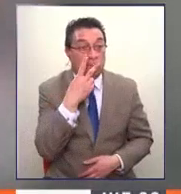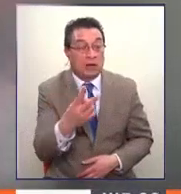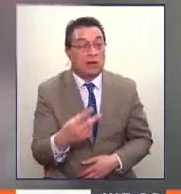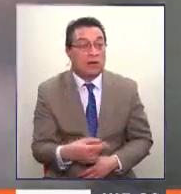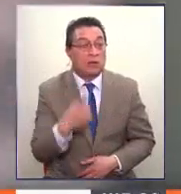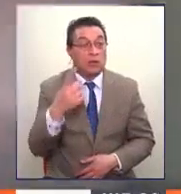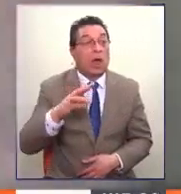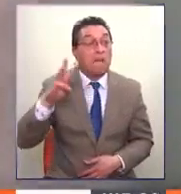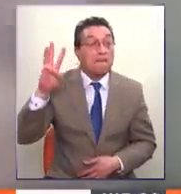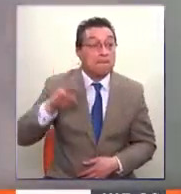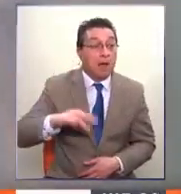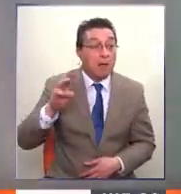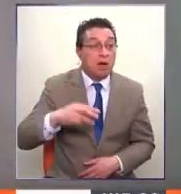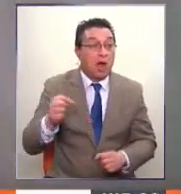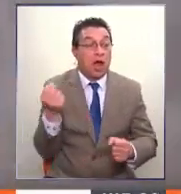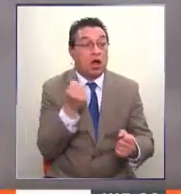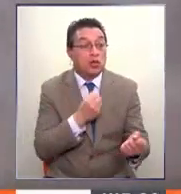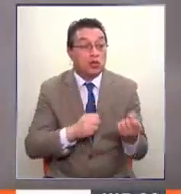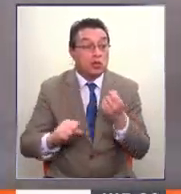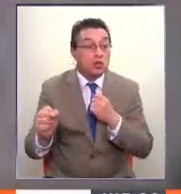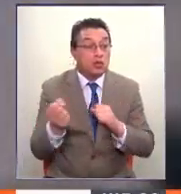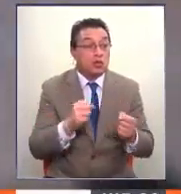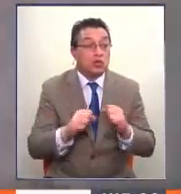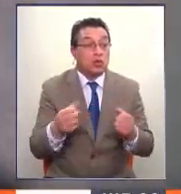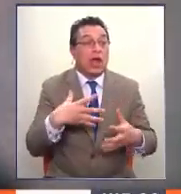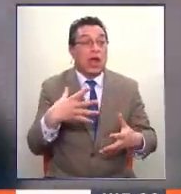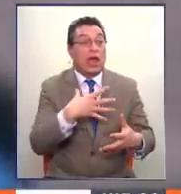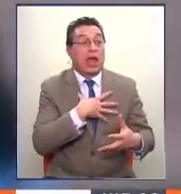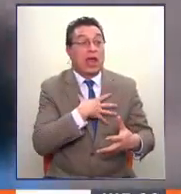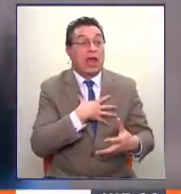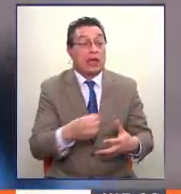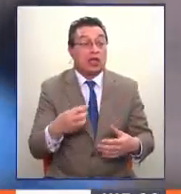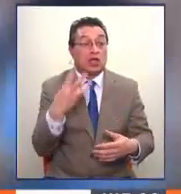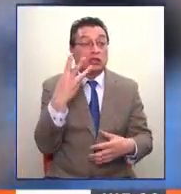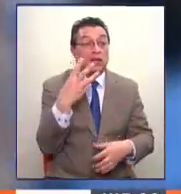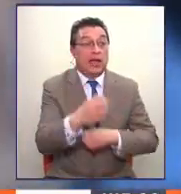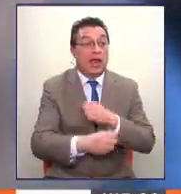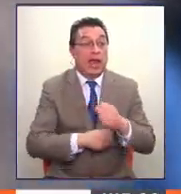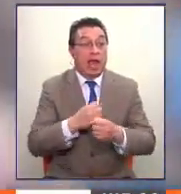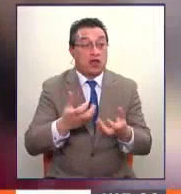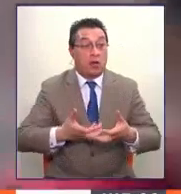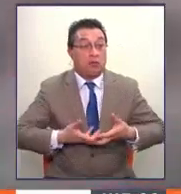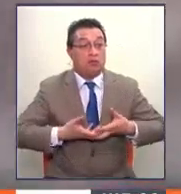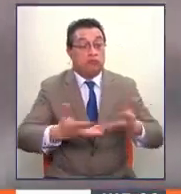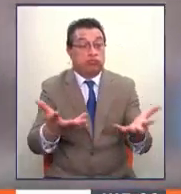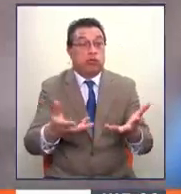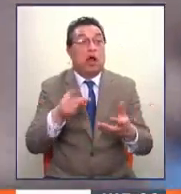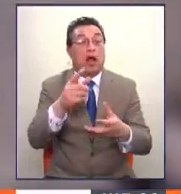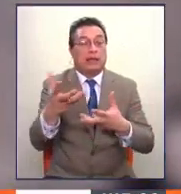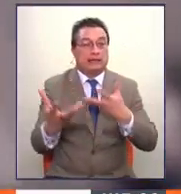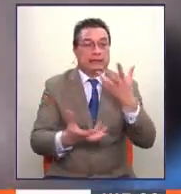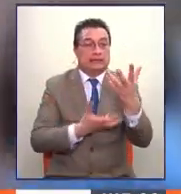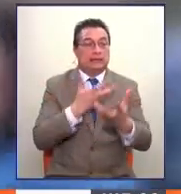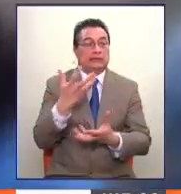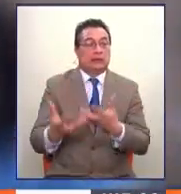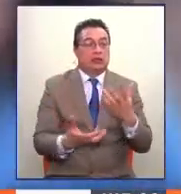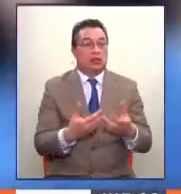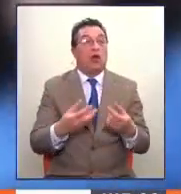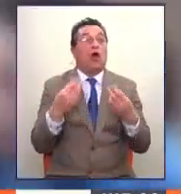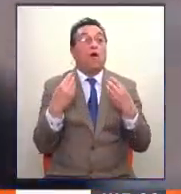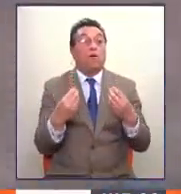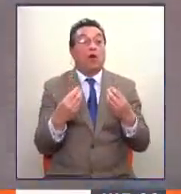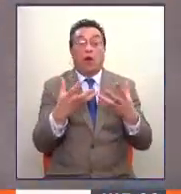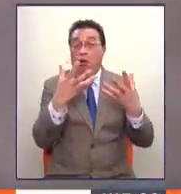una madre desesperada lanza a su hijo de 3 años en medio de un incendio. Lo bueno, Connie, es que esto termina